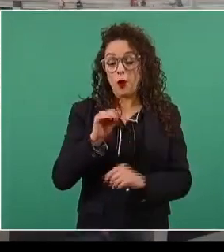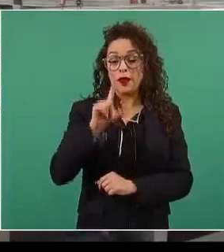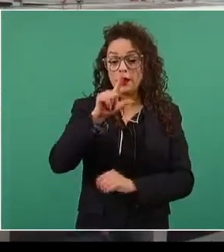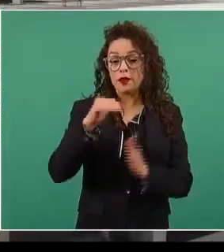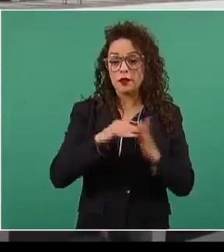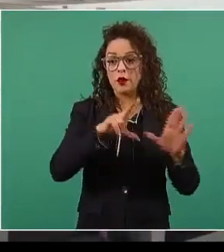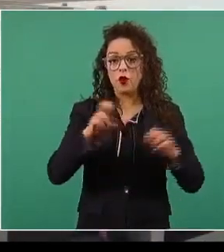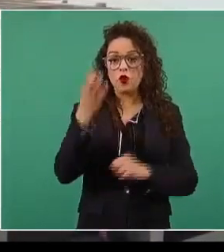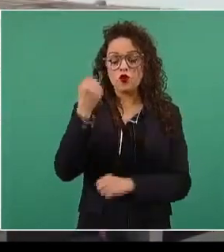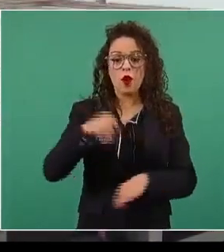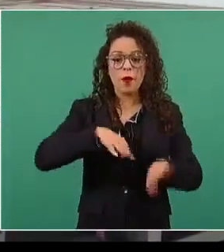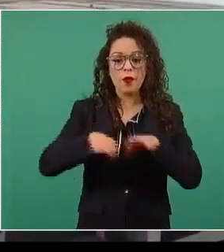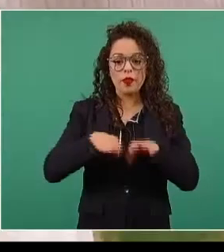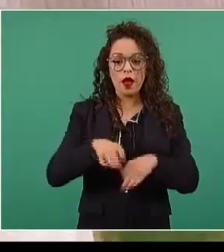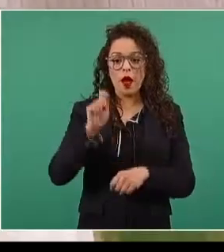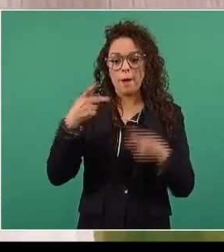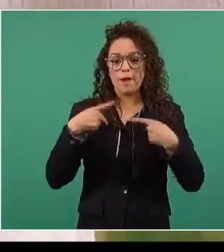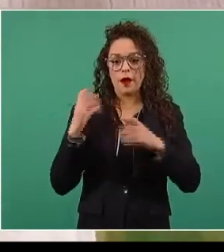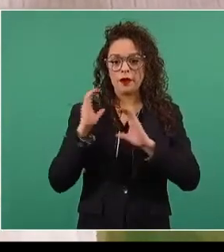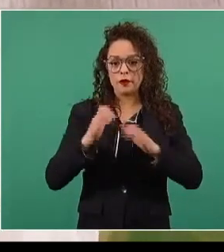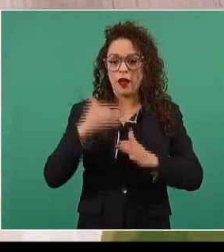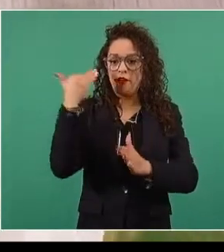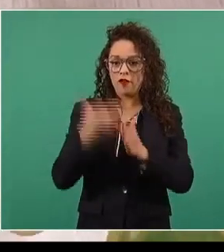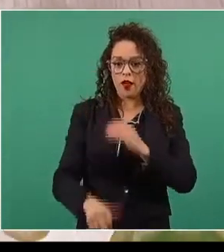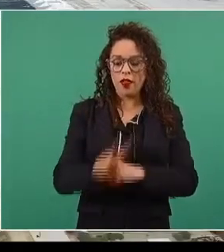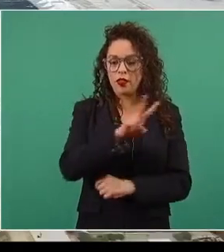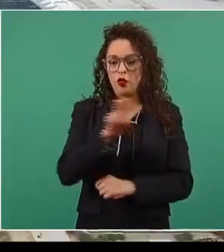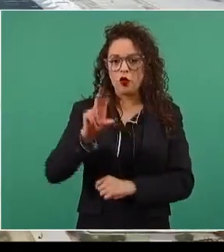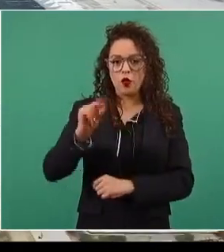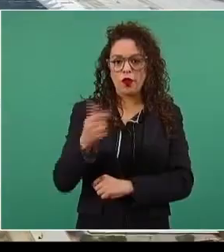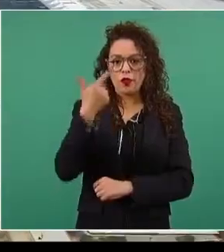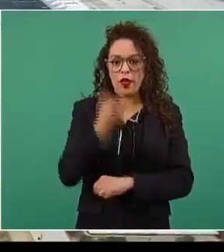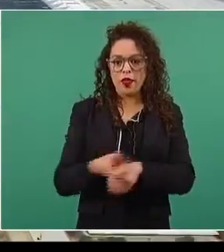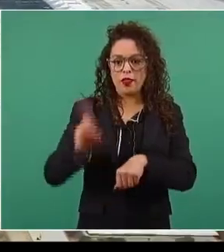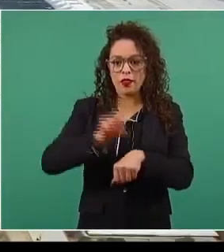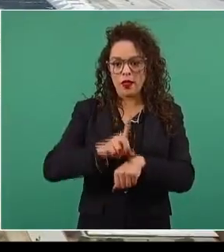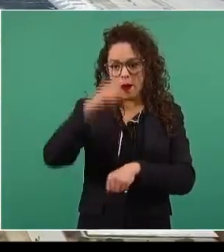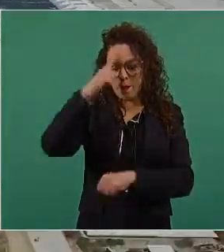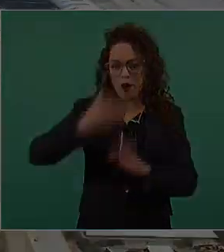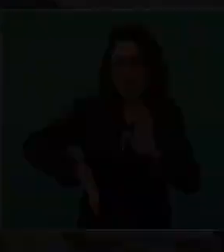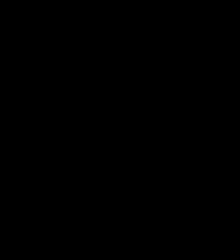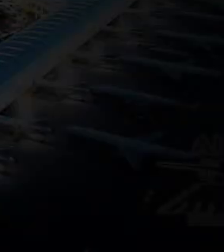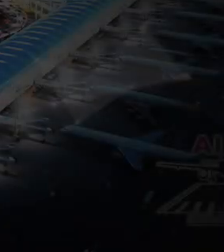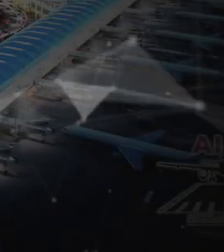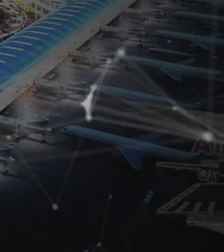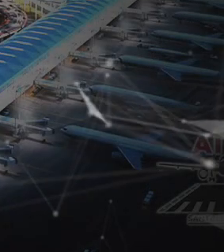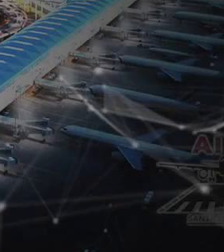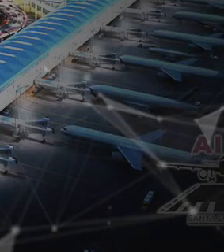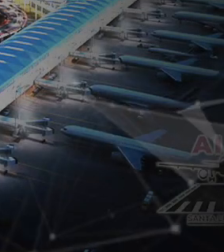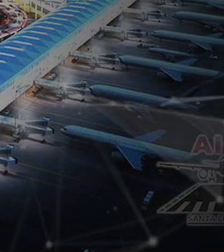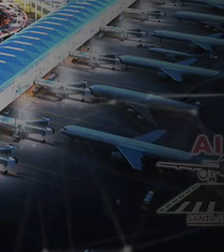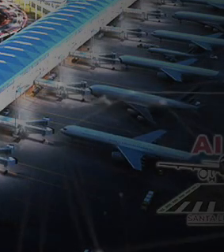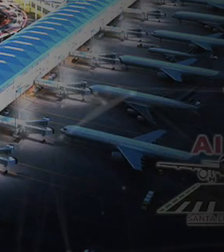97.809 empleos civiles. Faltan 287 días de construcción.